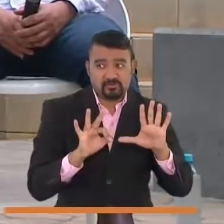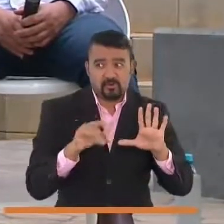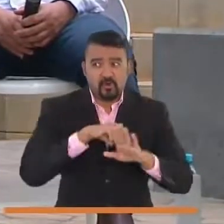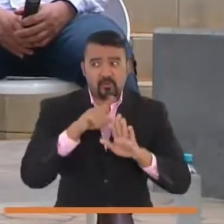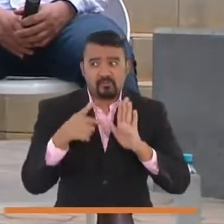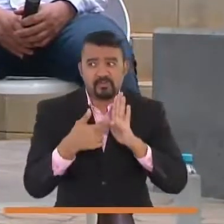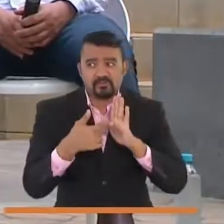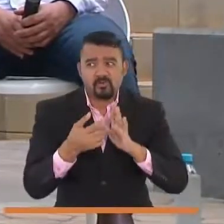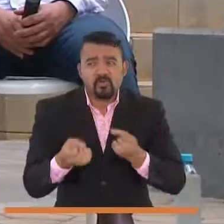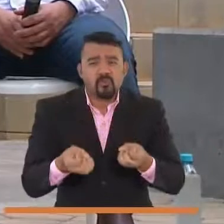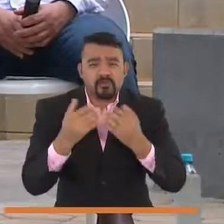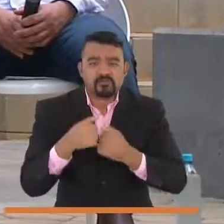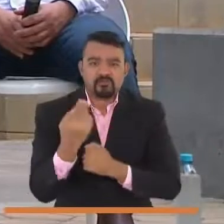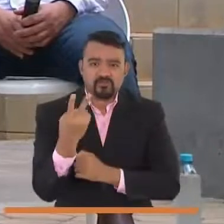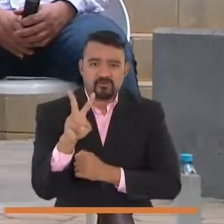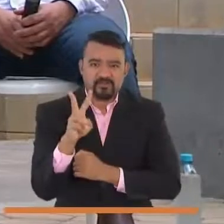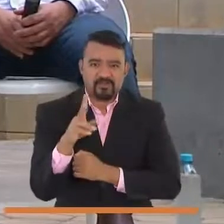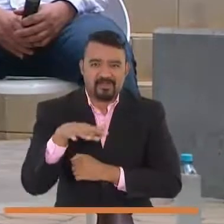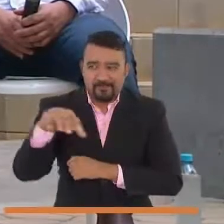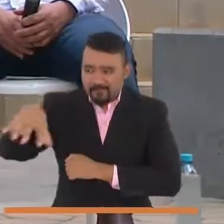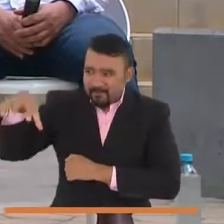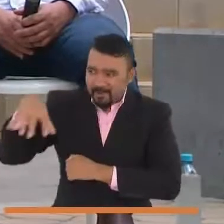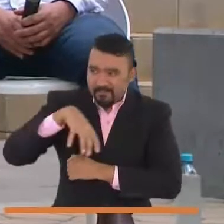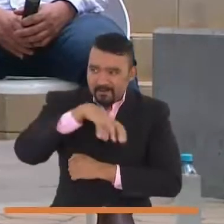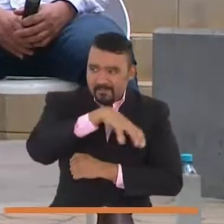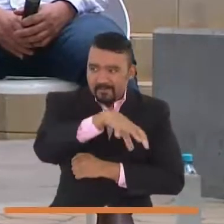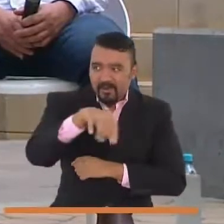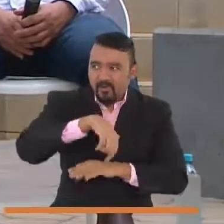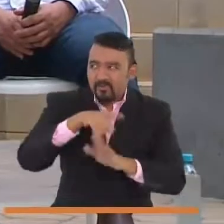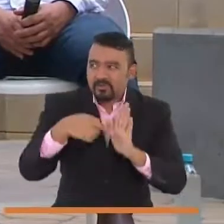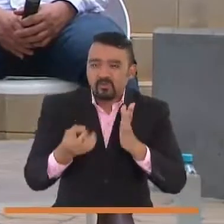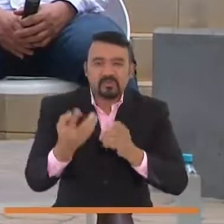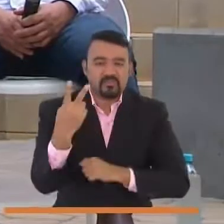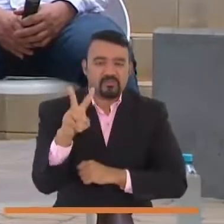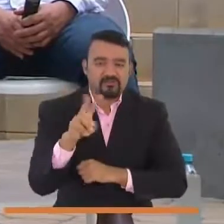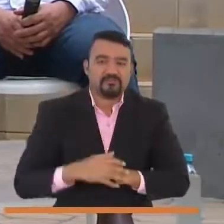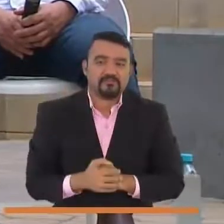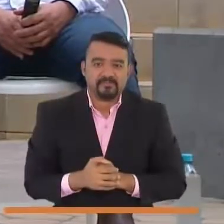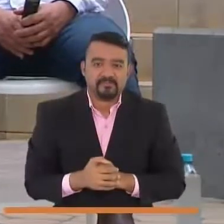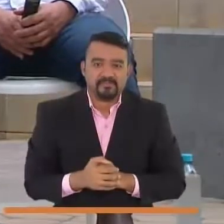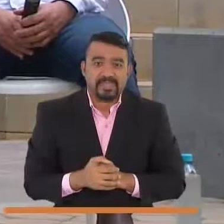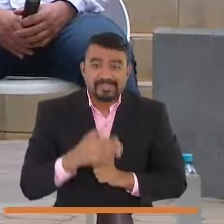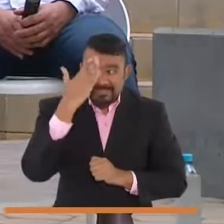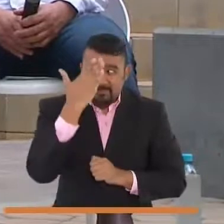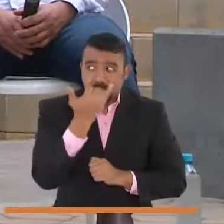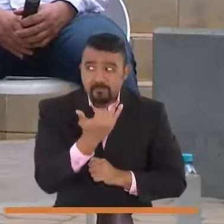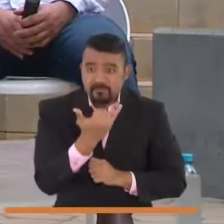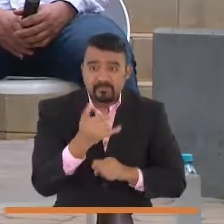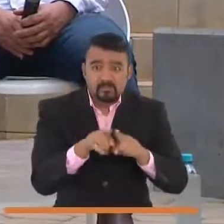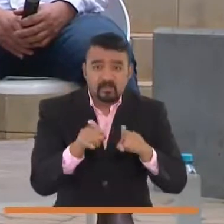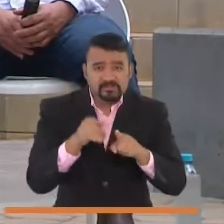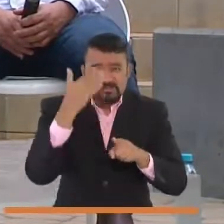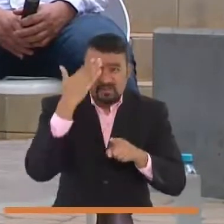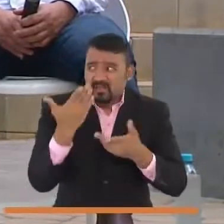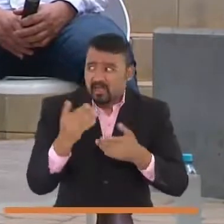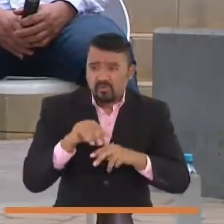en un total de 12 parquecitos infantiles, que en una época normal, pues cualquier persona diría, bueno, es